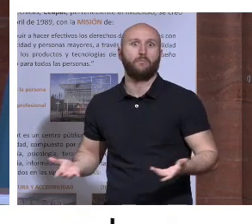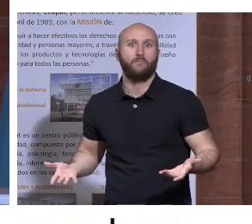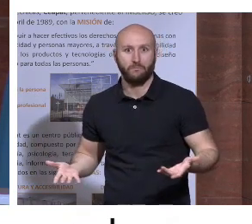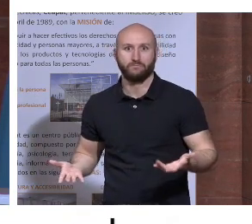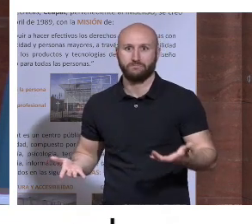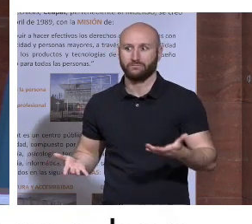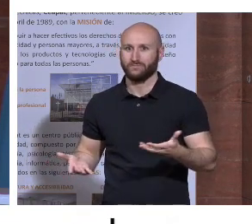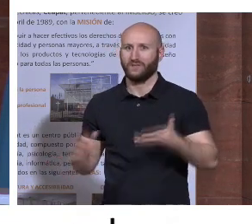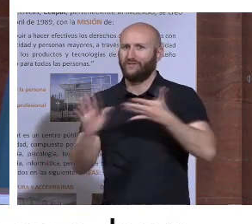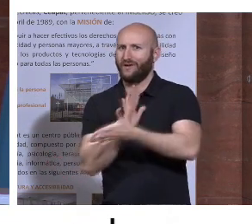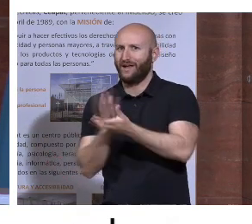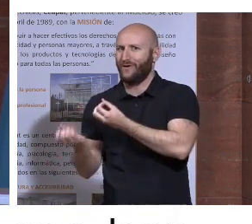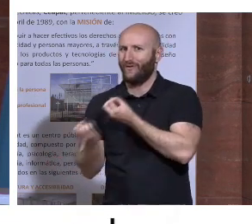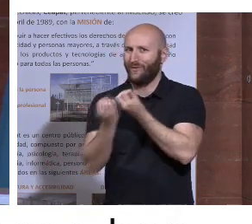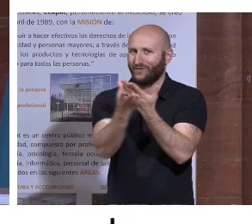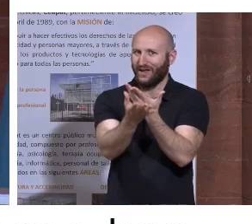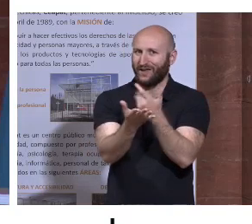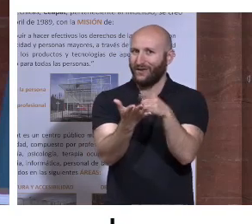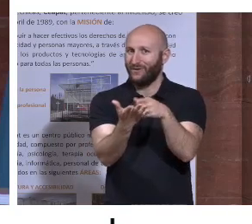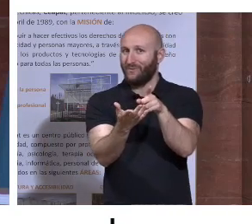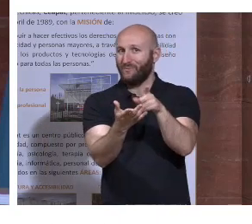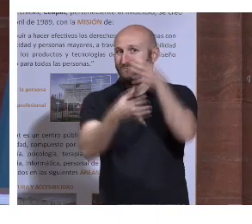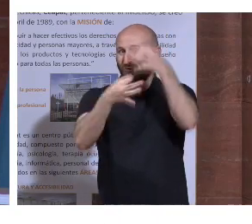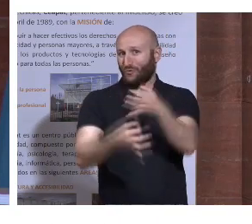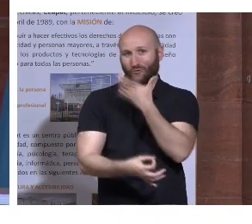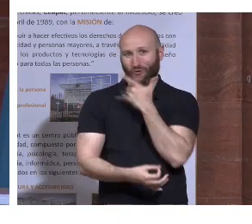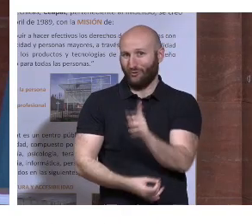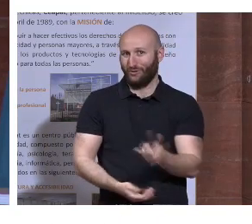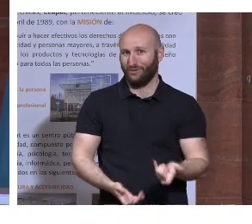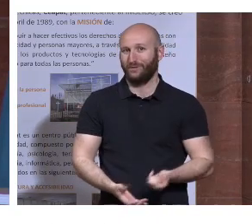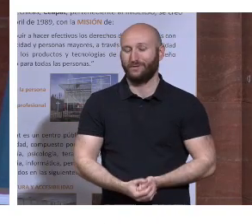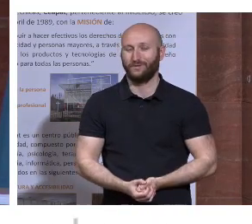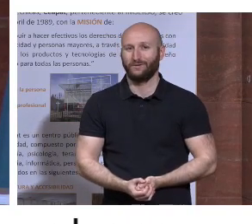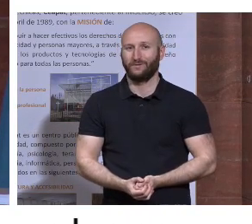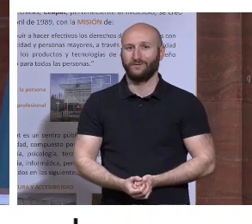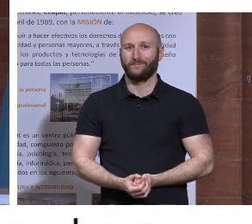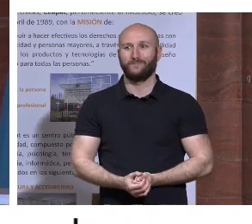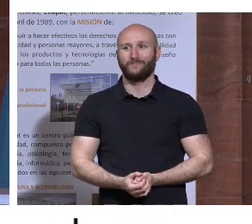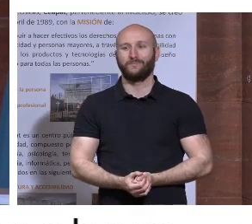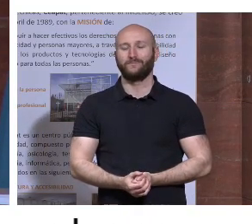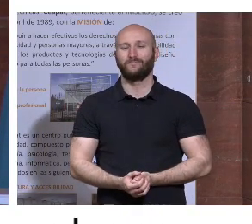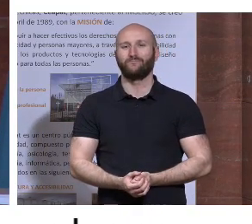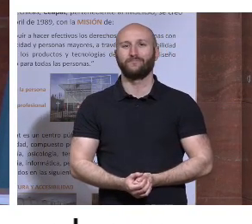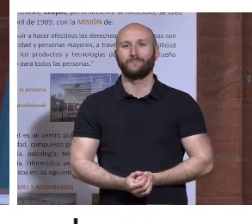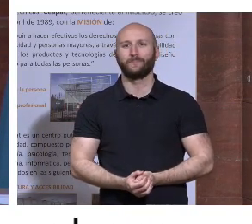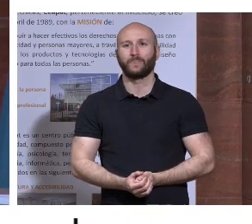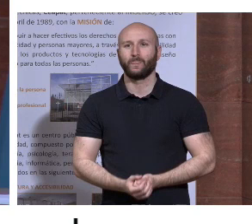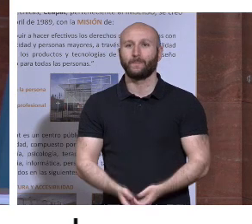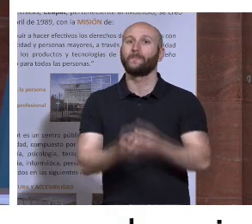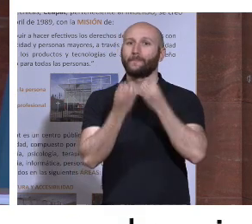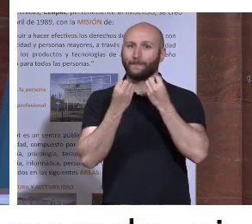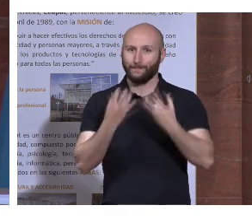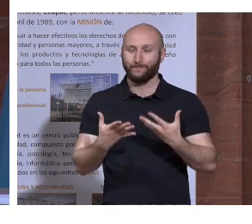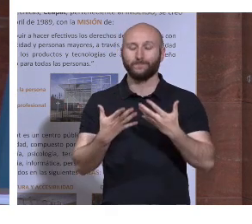a contar ahora pues tampoco se conozca por todo el mundo ni por todos los sitios. Una